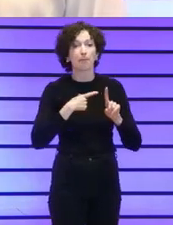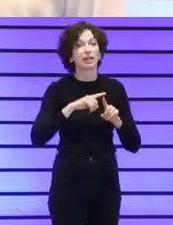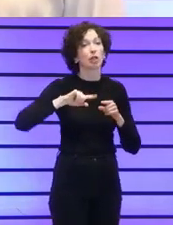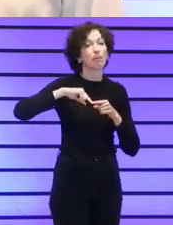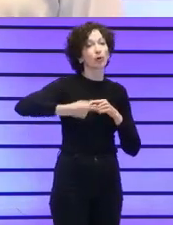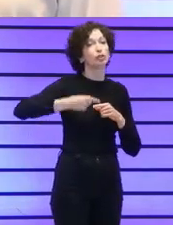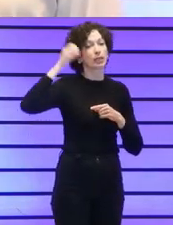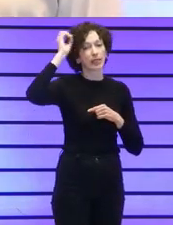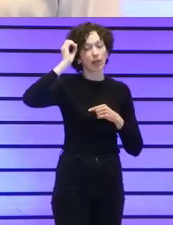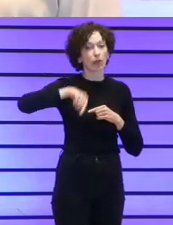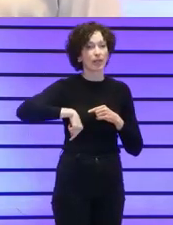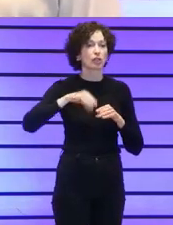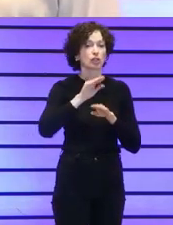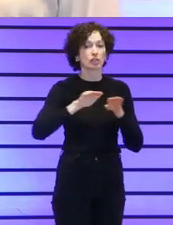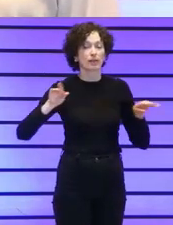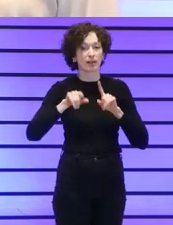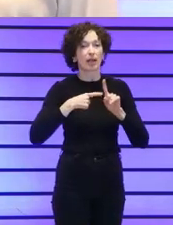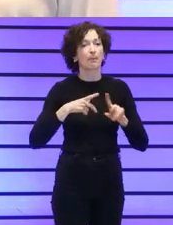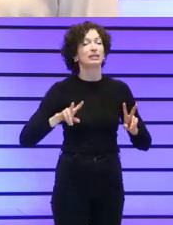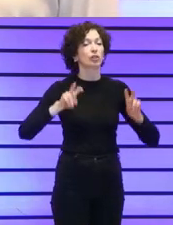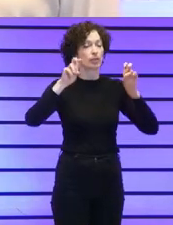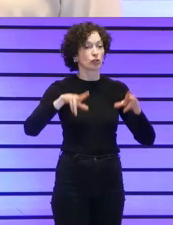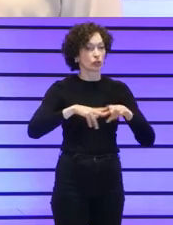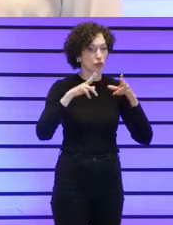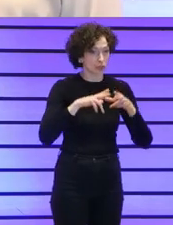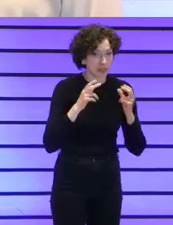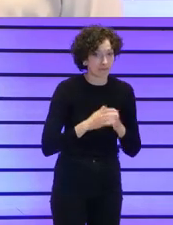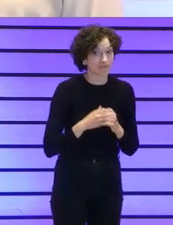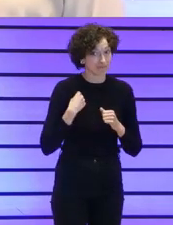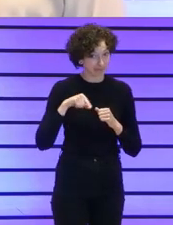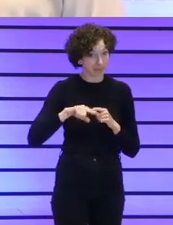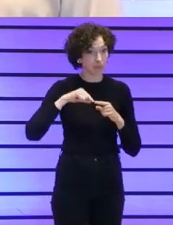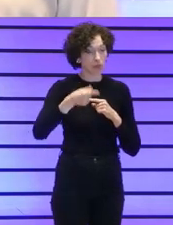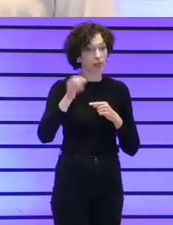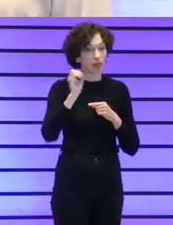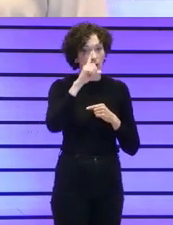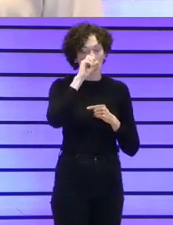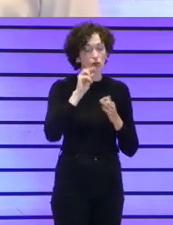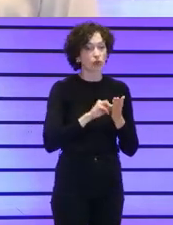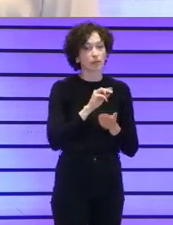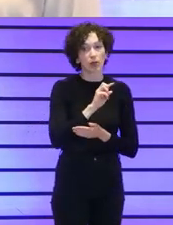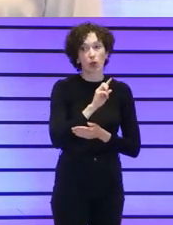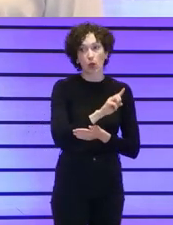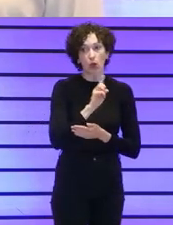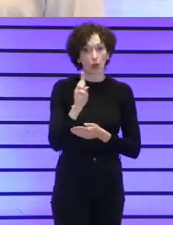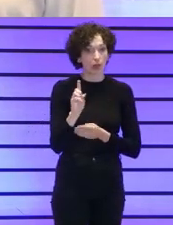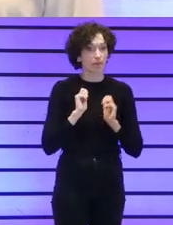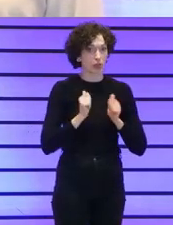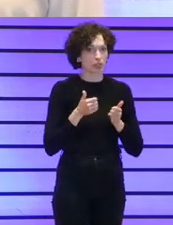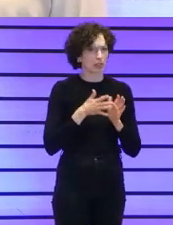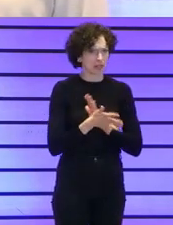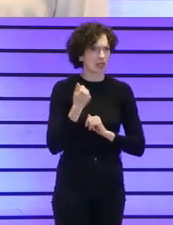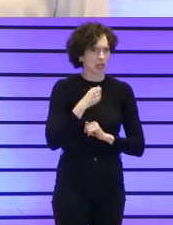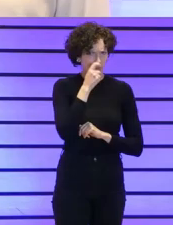de Sostenibilidad e Innovación Social. Este posgrado lo empezó en 2011, o sea que ya lleva años de existencia,